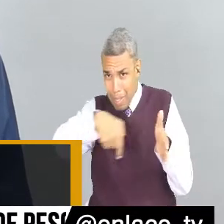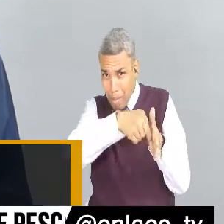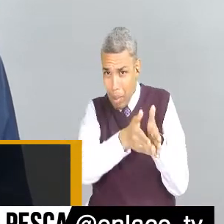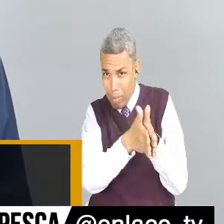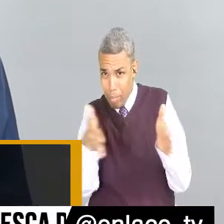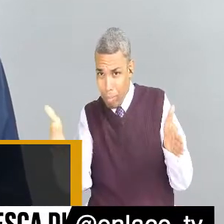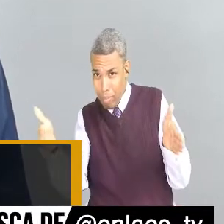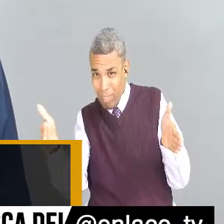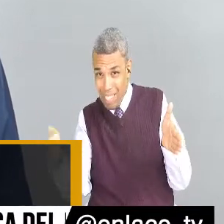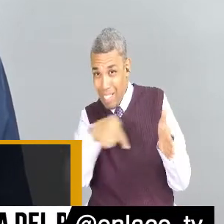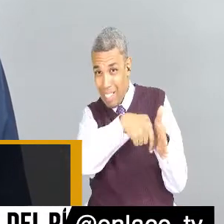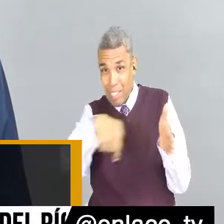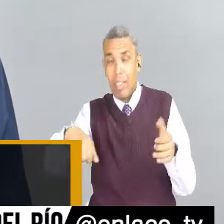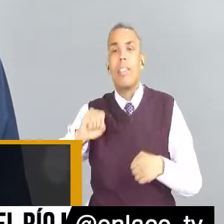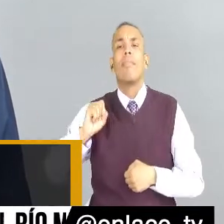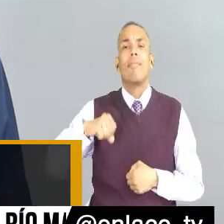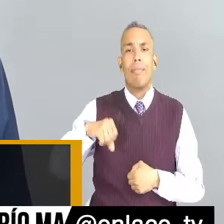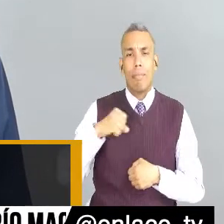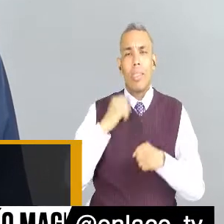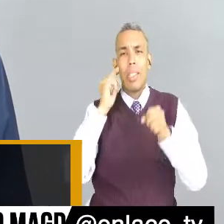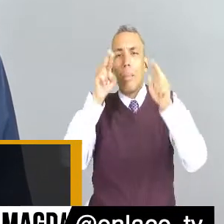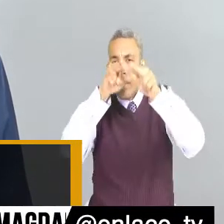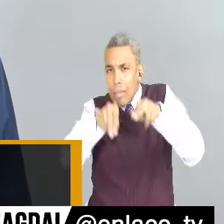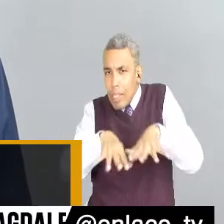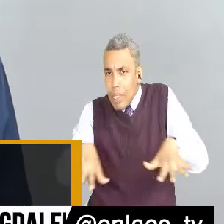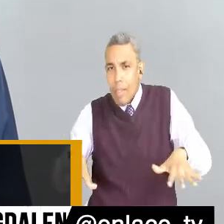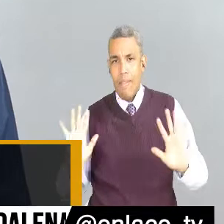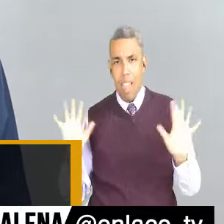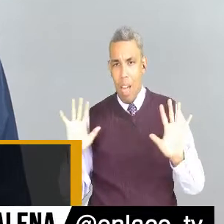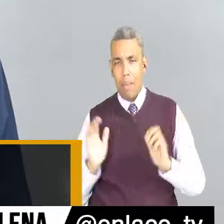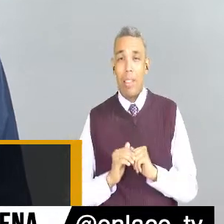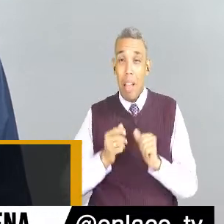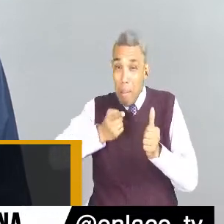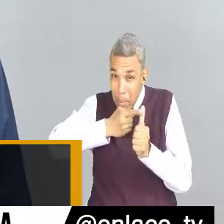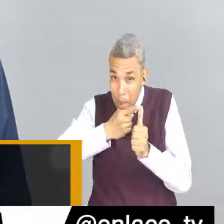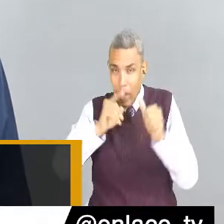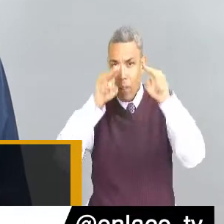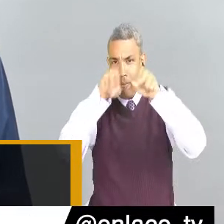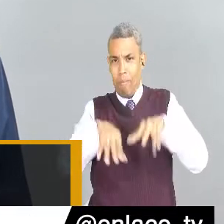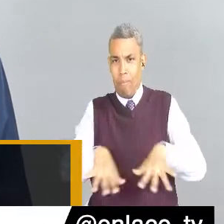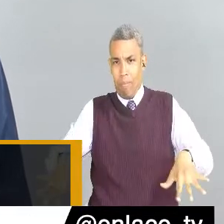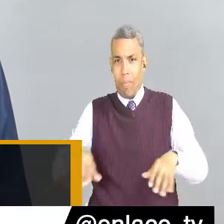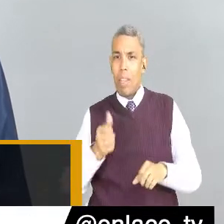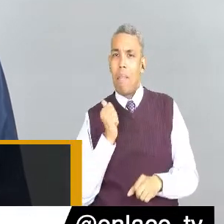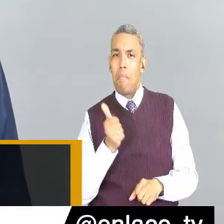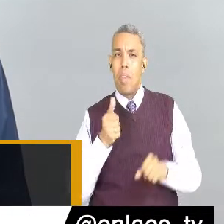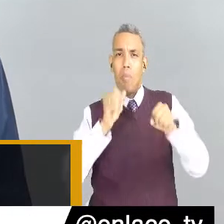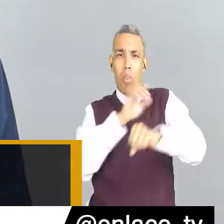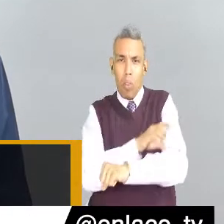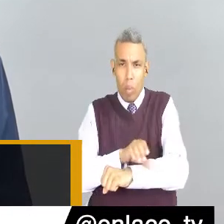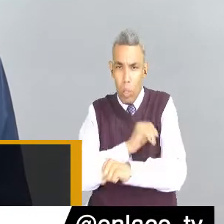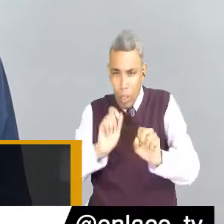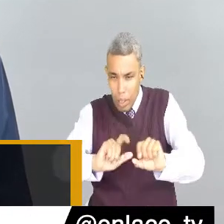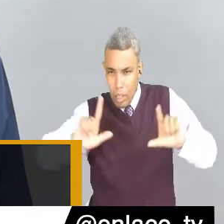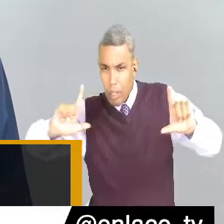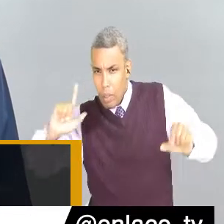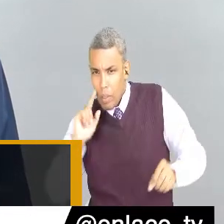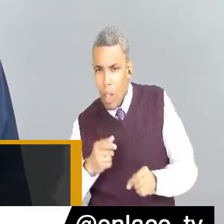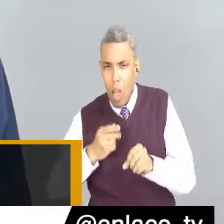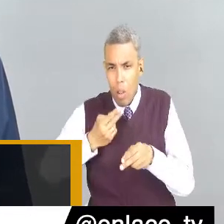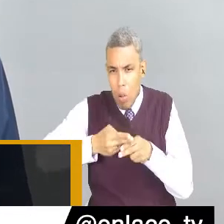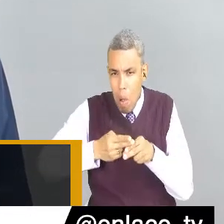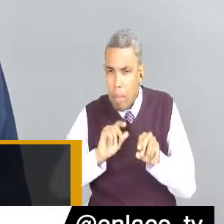luego empezaría el equipo operador a ir a cada una de los barrios, de los asentamientos humanos, a hacer también